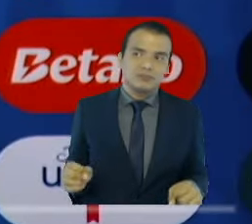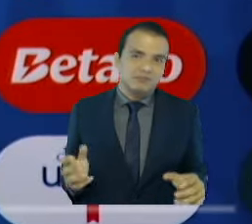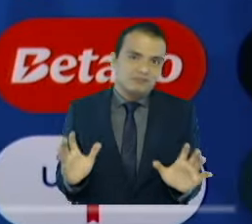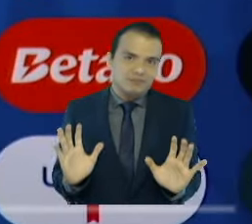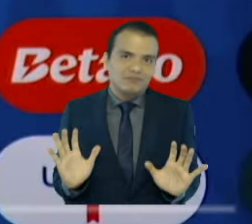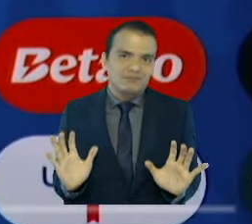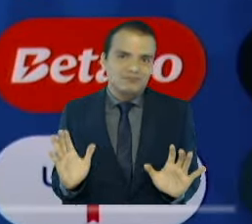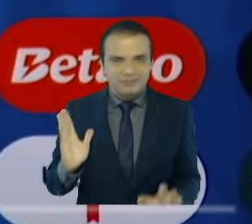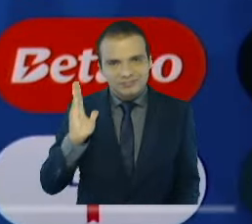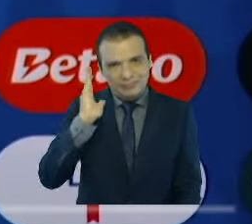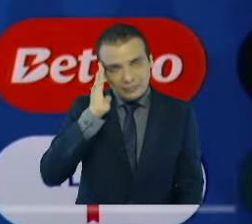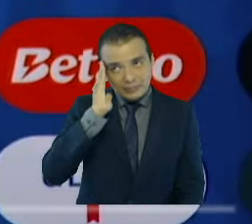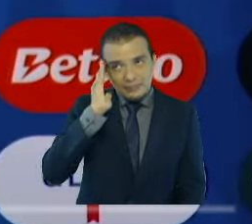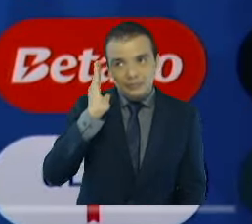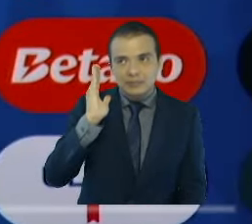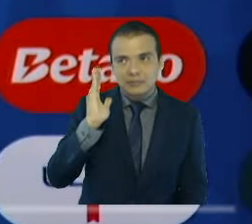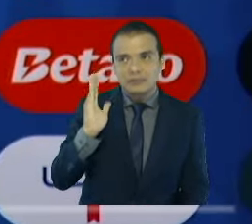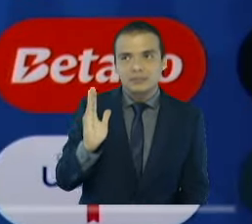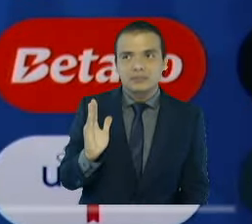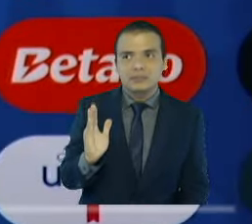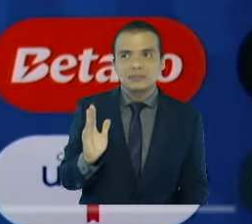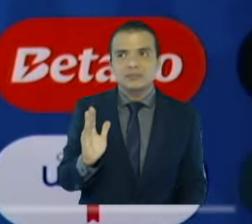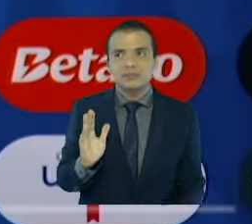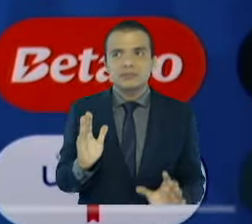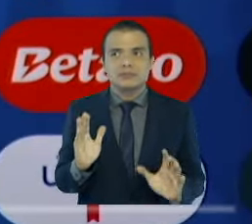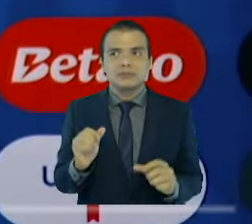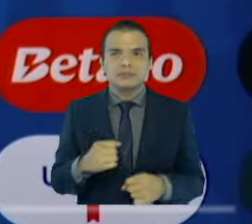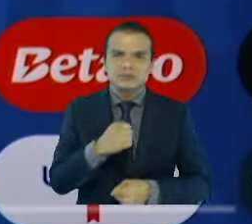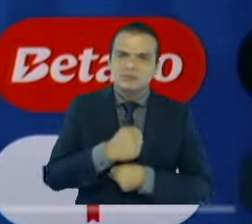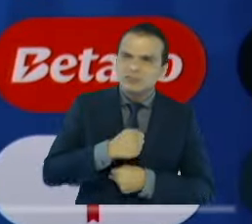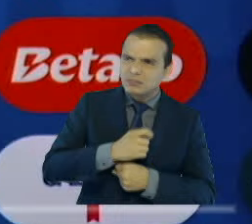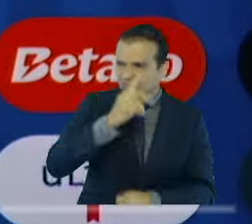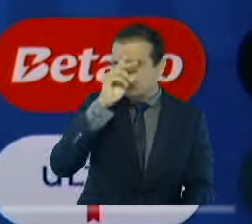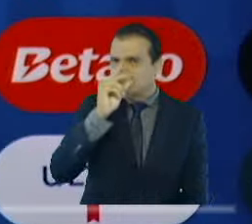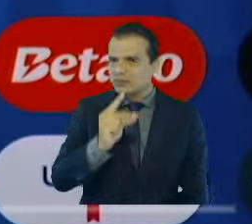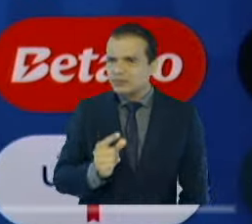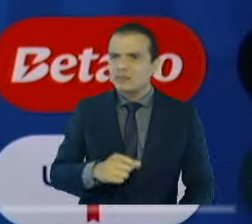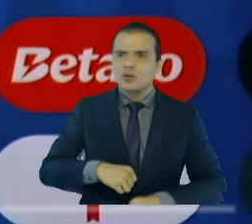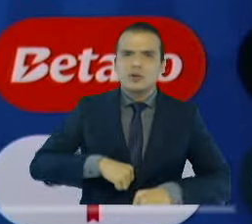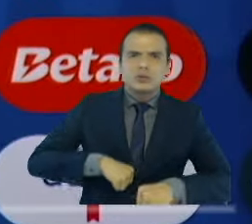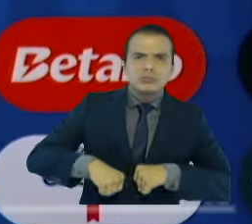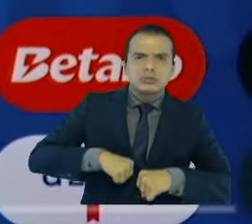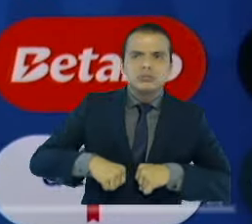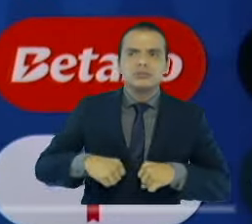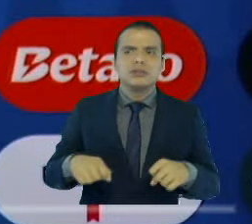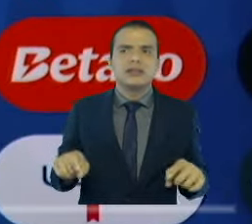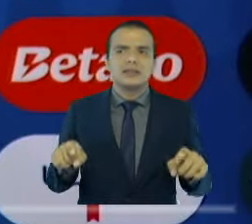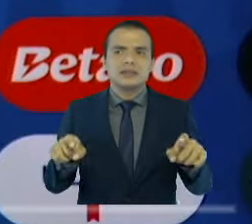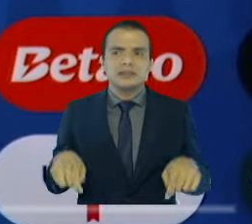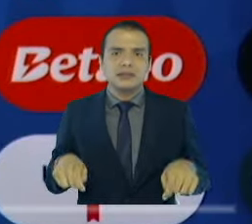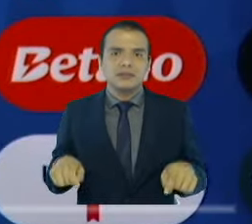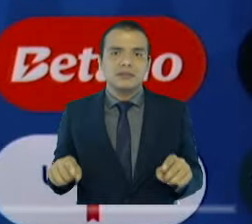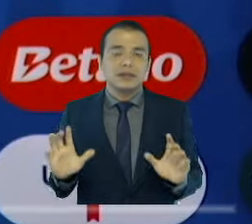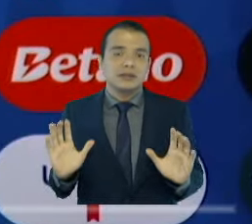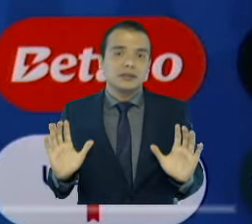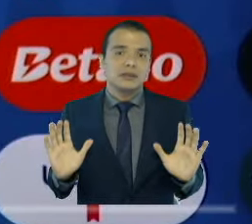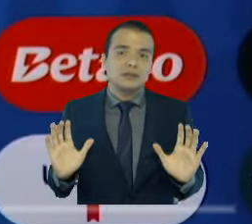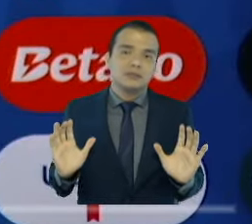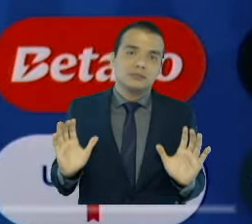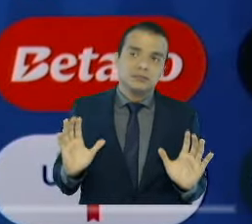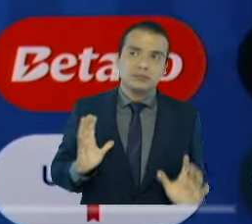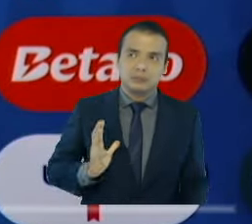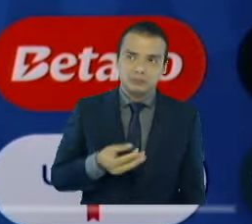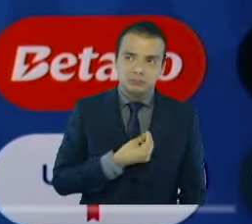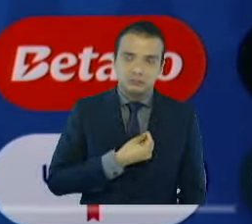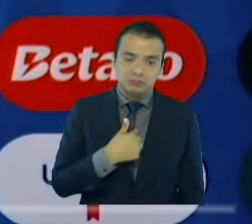enredado y como tal debe trabajarse nosotros por ejemplo contra Brasil yo la verdad muy